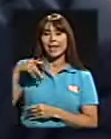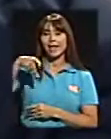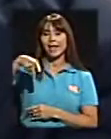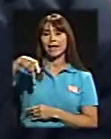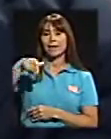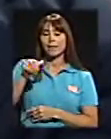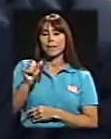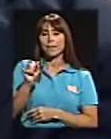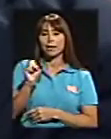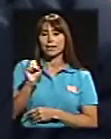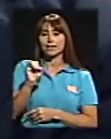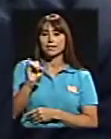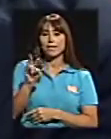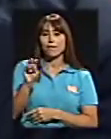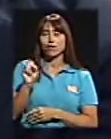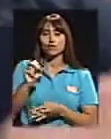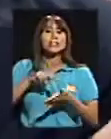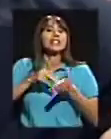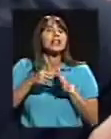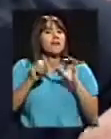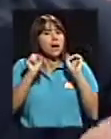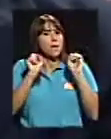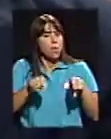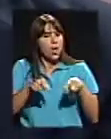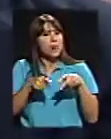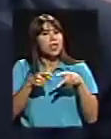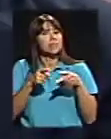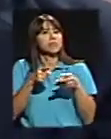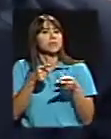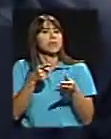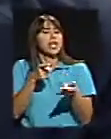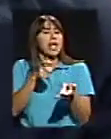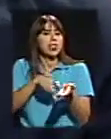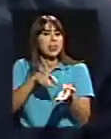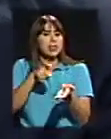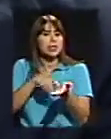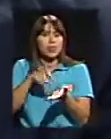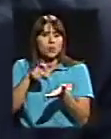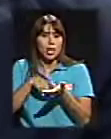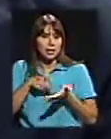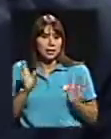la capacidad de endeudarse más poderosa del mundo, de manera que,